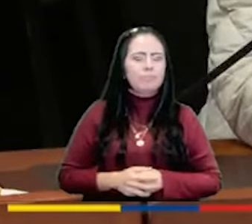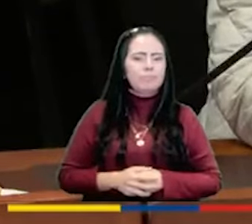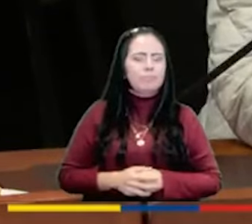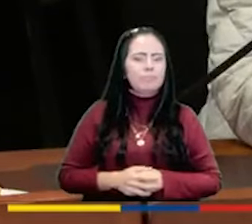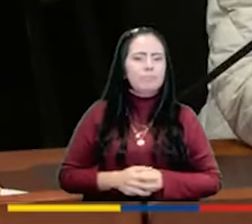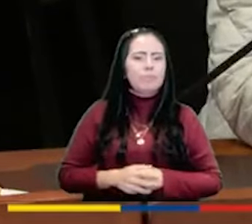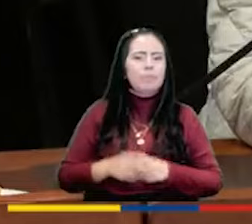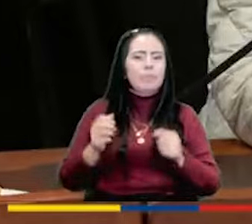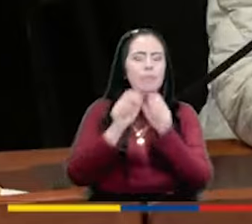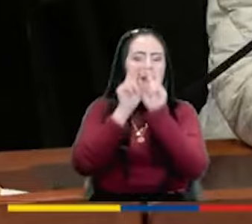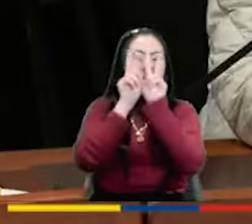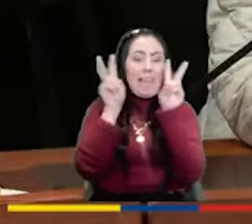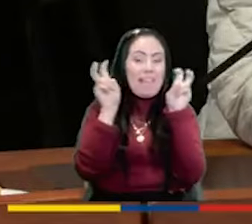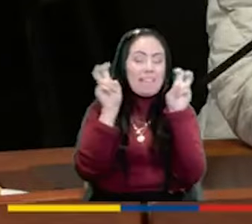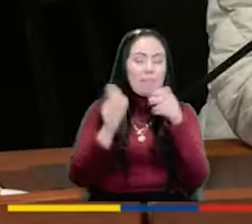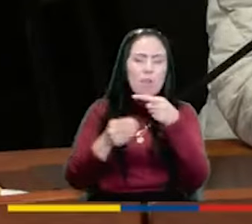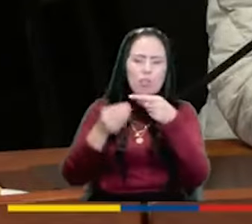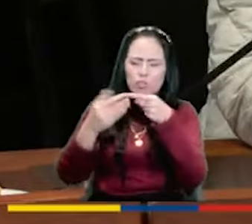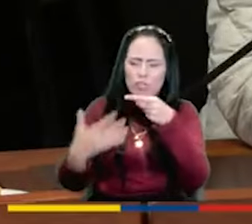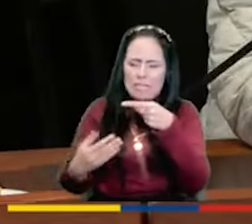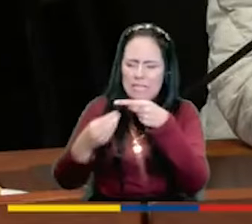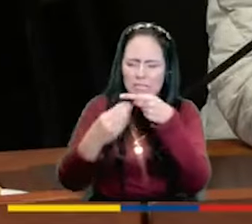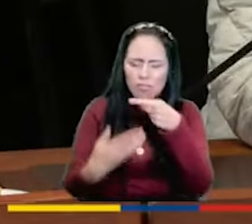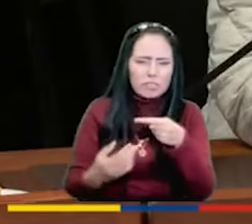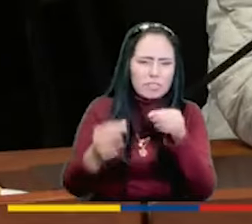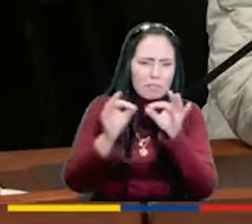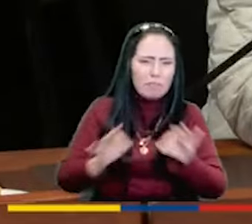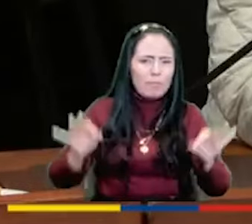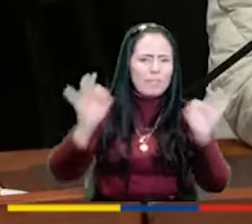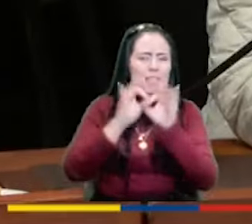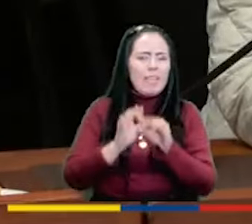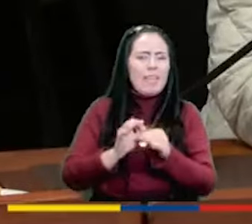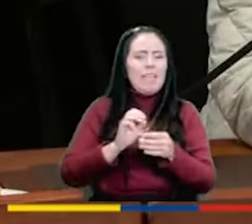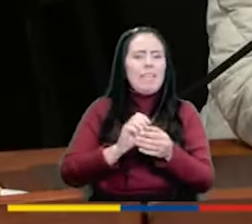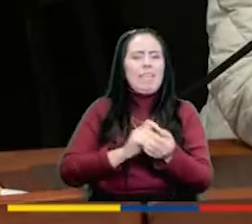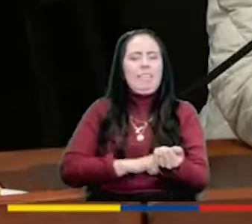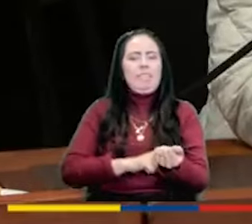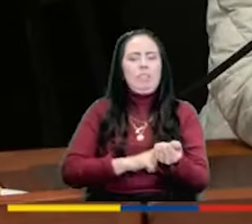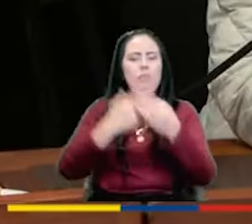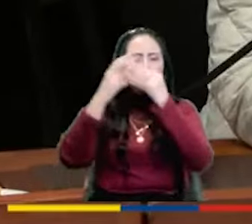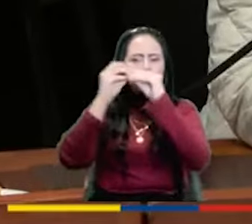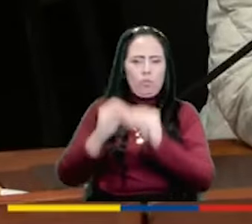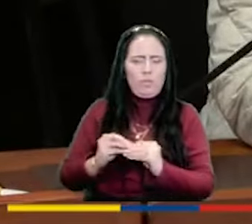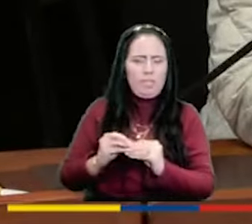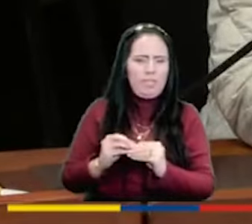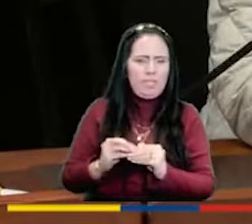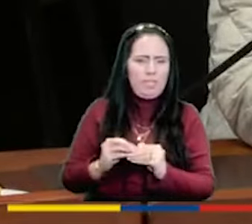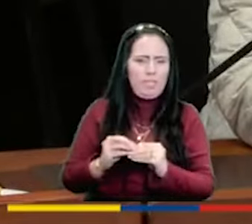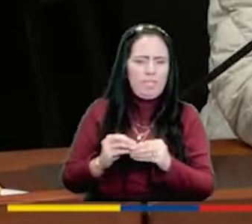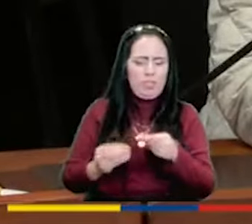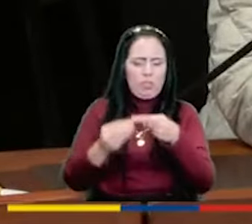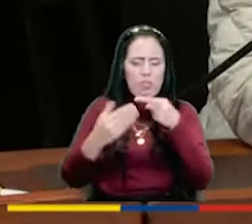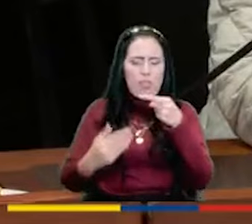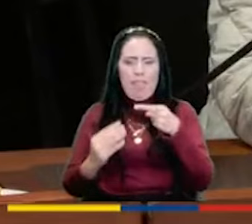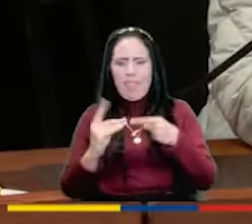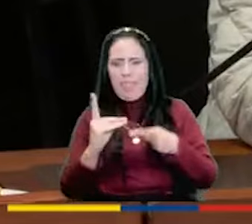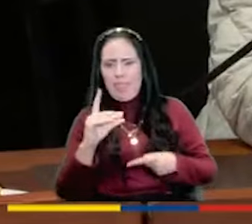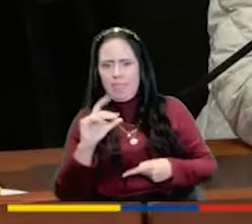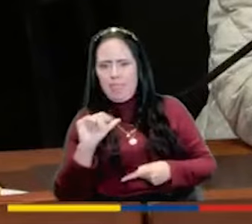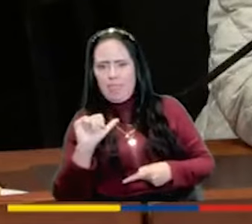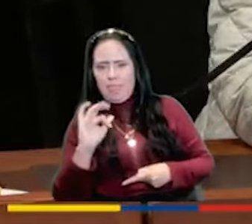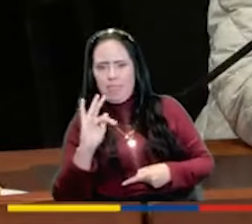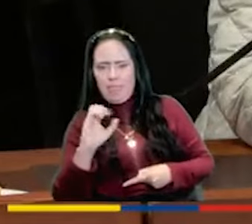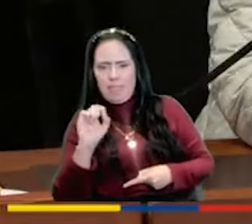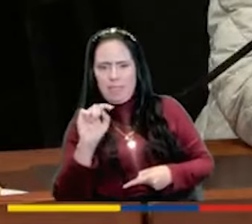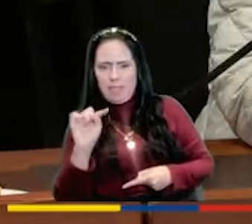El tema de los datos es importante. Aquí hay un racismo estructural en términos de datos.